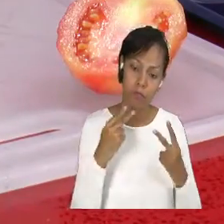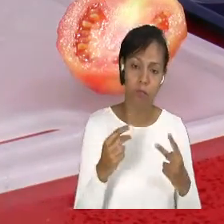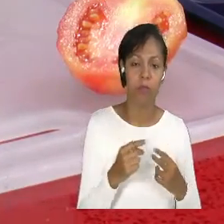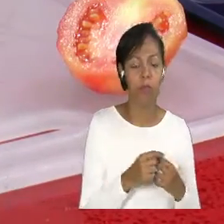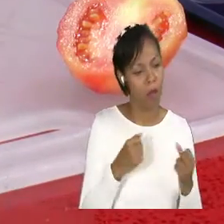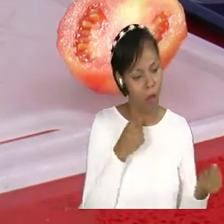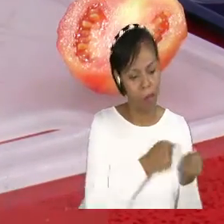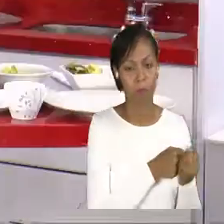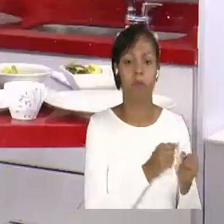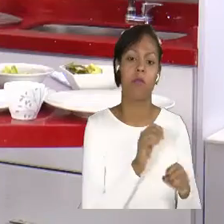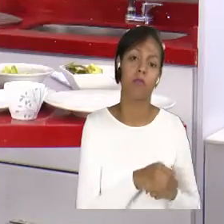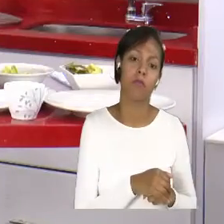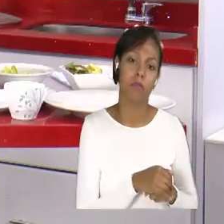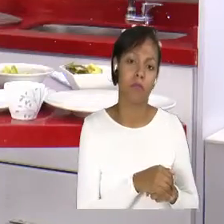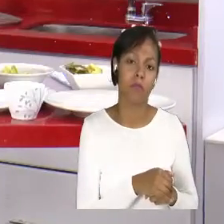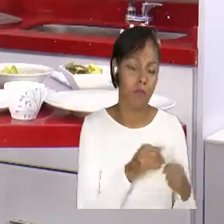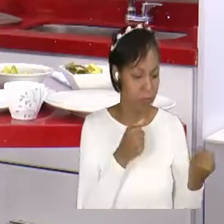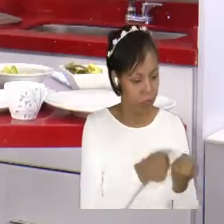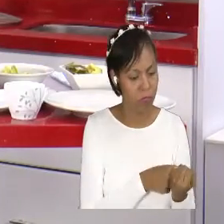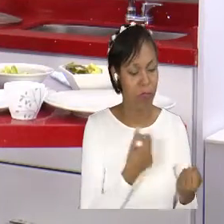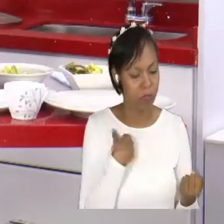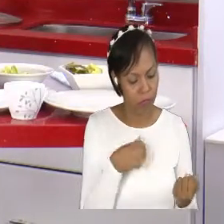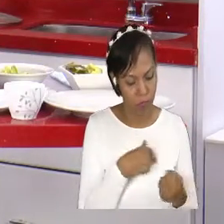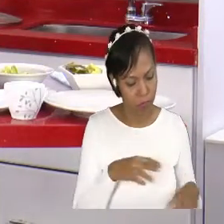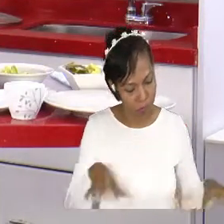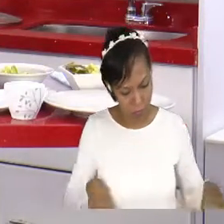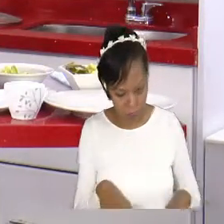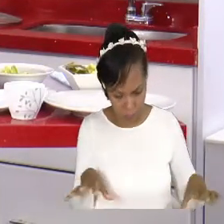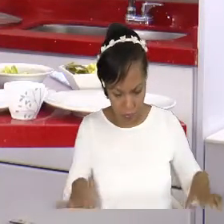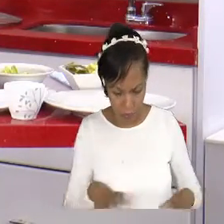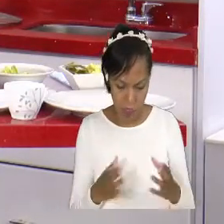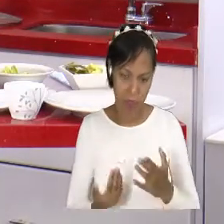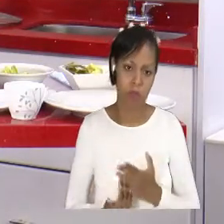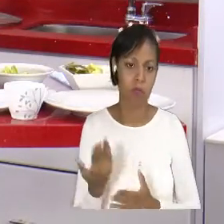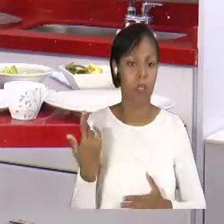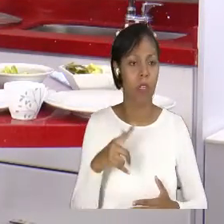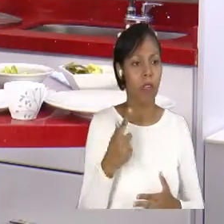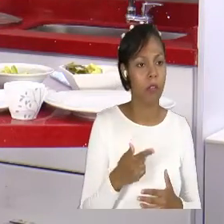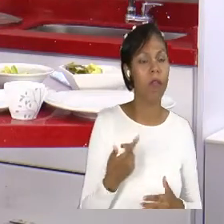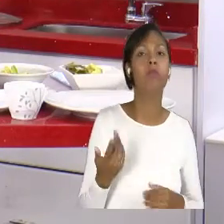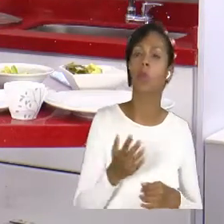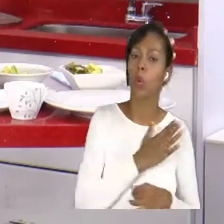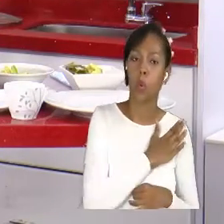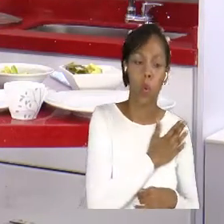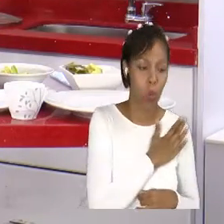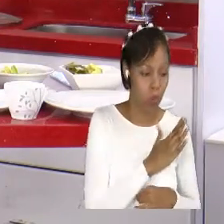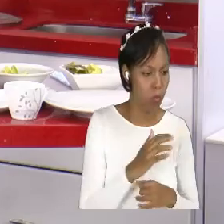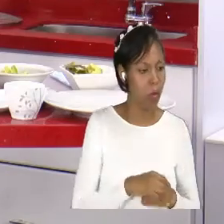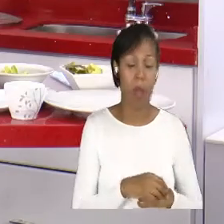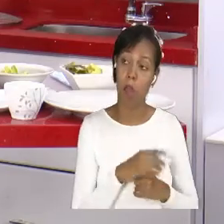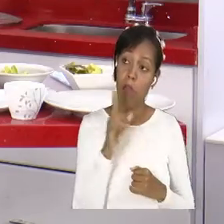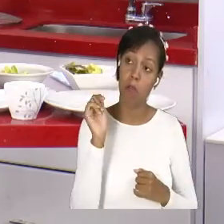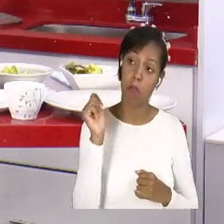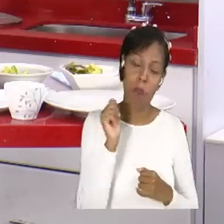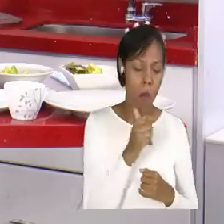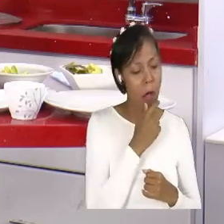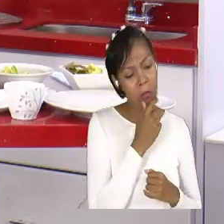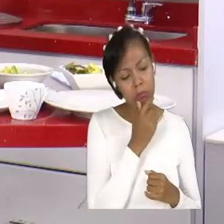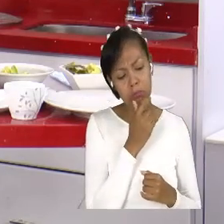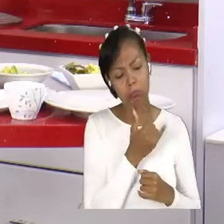nos aporten y estamos trabajando para ellos, que vengan, que vayan de la mano con nosotros y ellos nos califican con sus